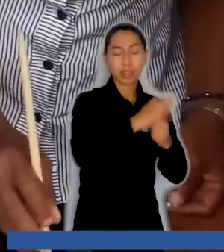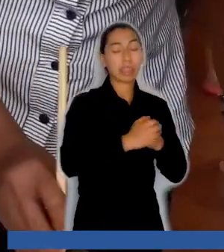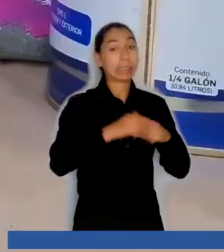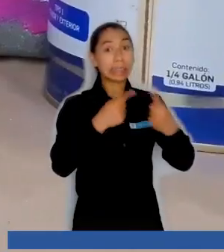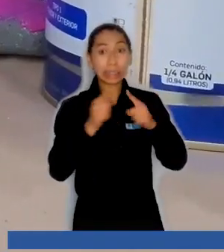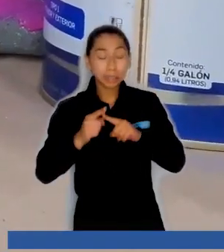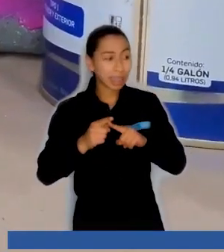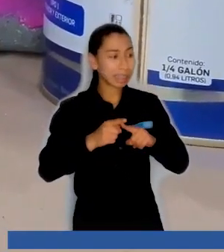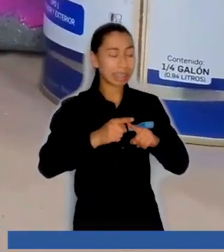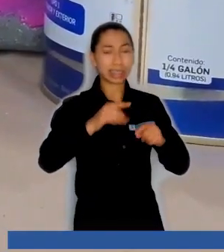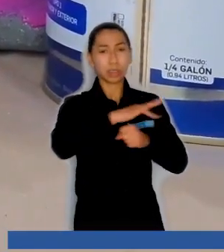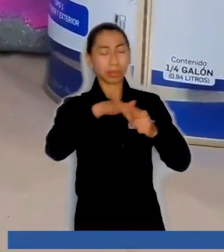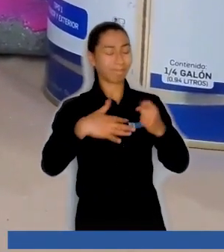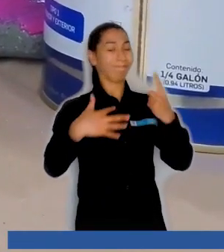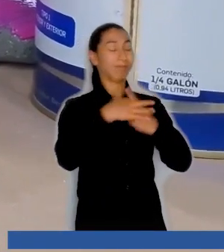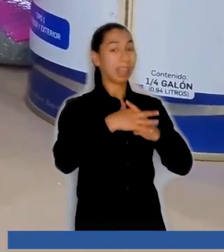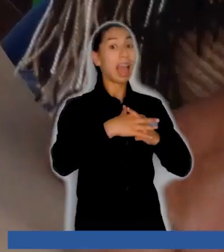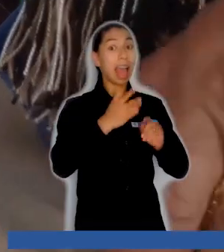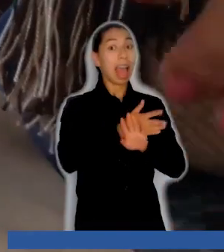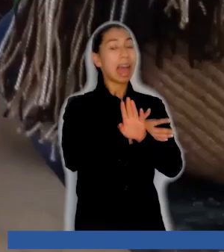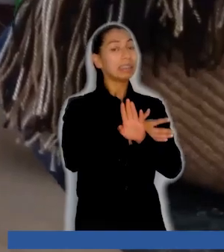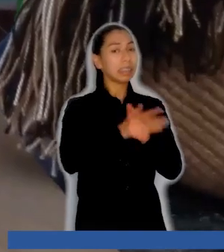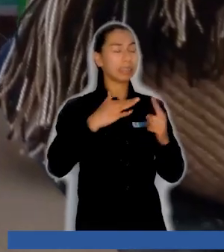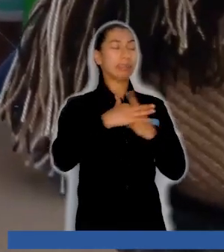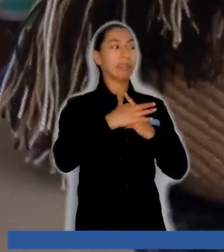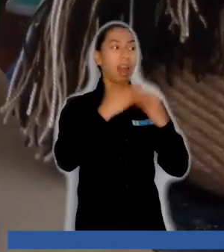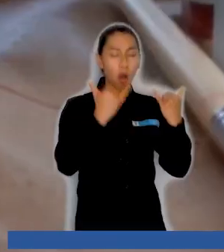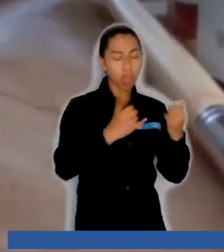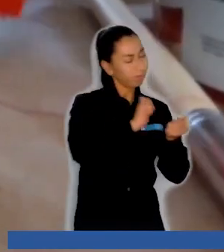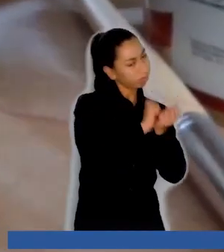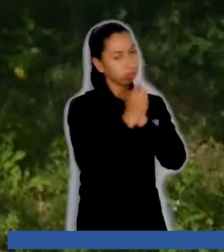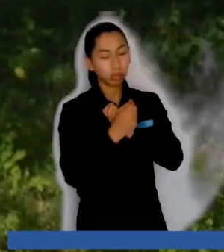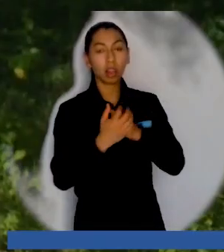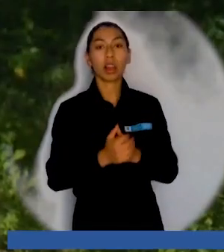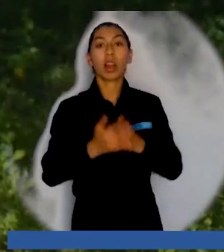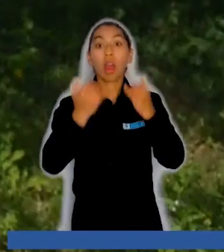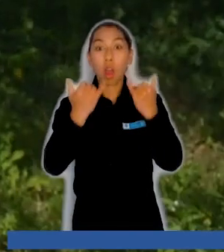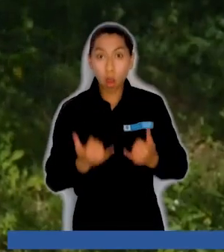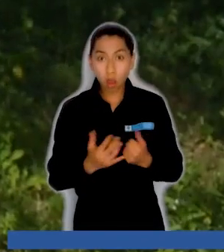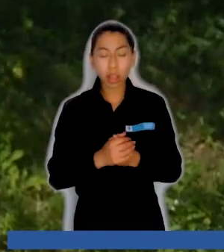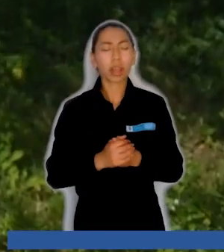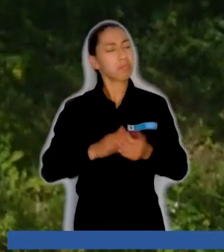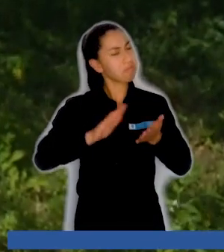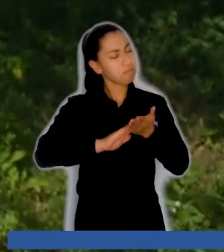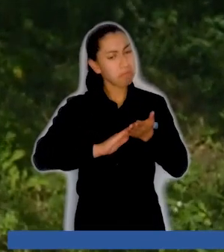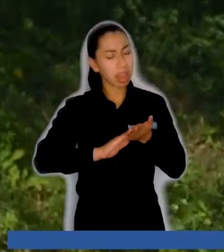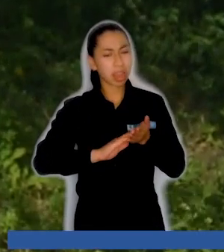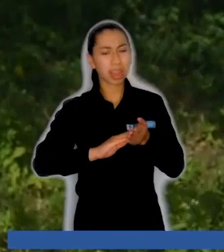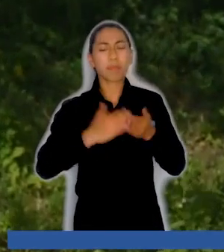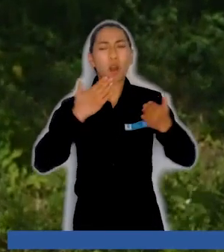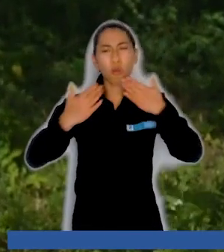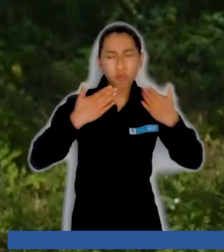victimizantes que padecieron los habitantes de esta comunidad en Antioquia. Porque la herida del alma sigue. Hemos recuperado mucha parte de la